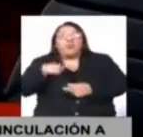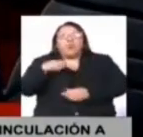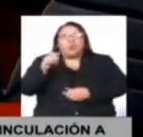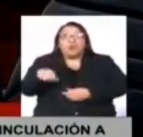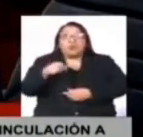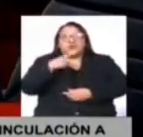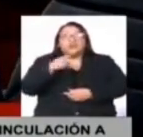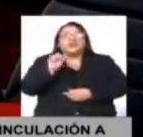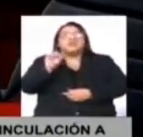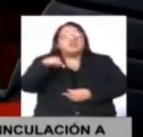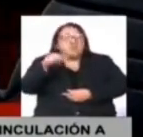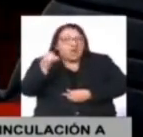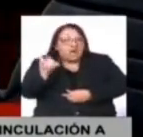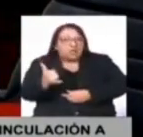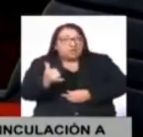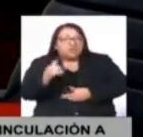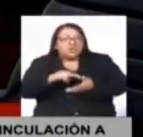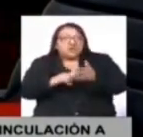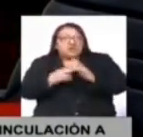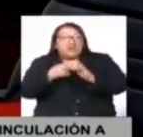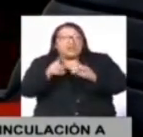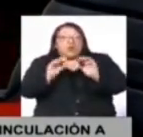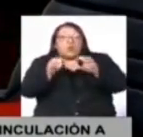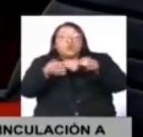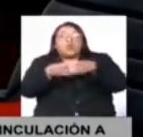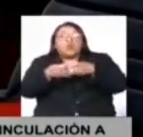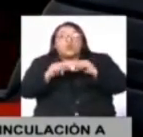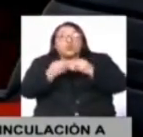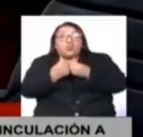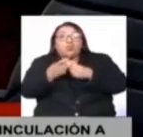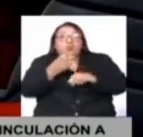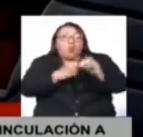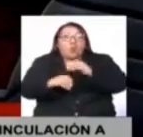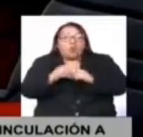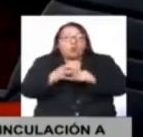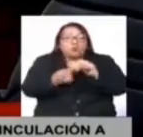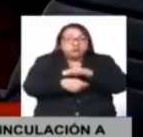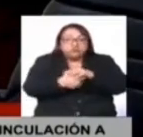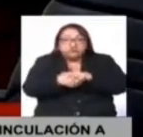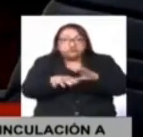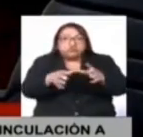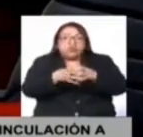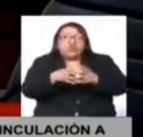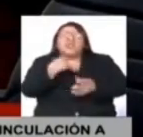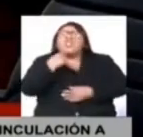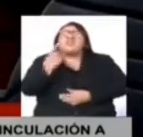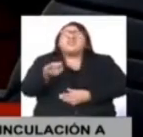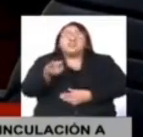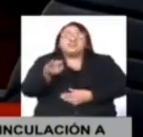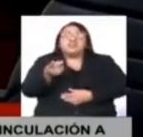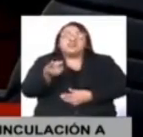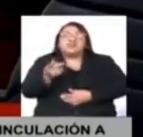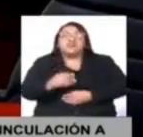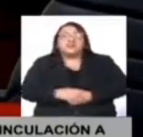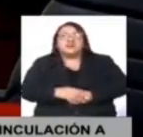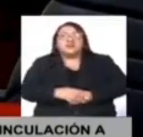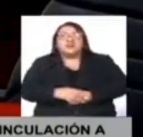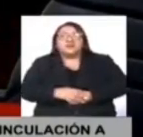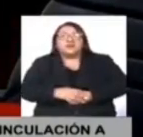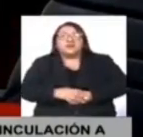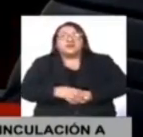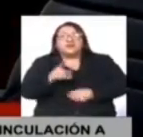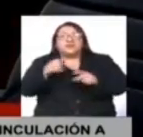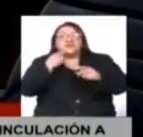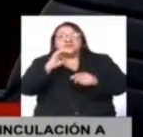deben ser garantes de la seguridad jurídica de nuestro país, actúan apresuradamente,